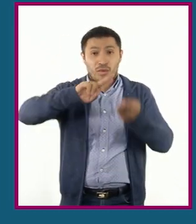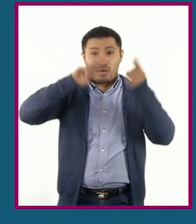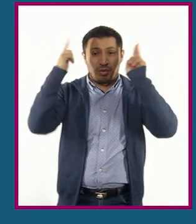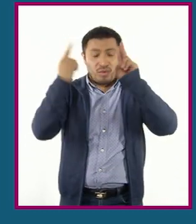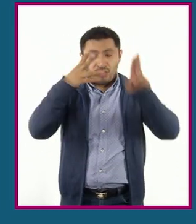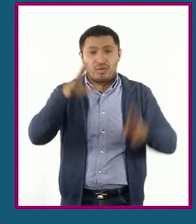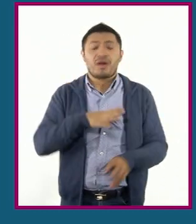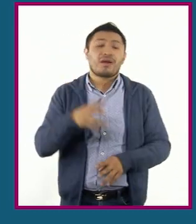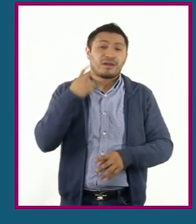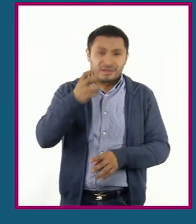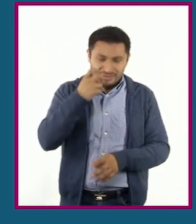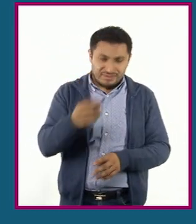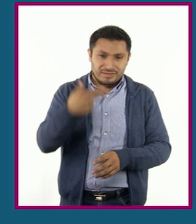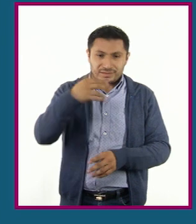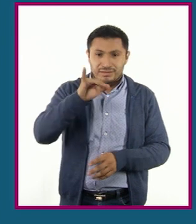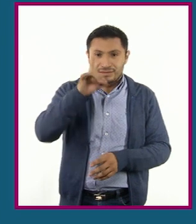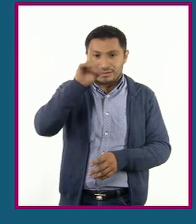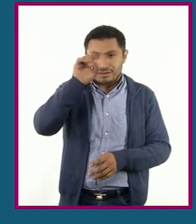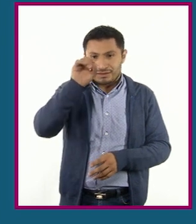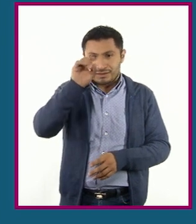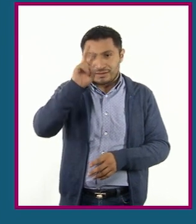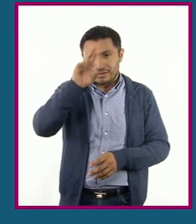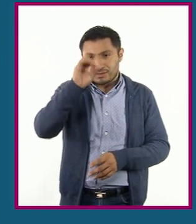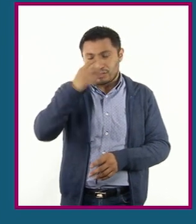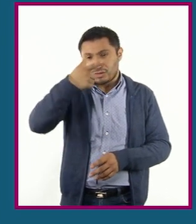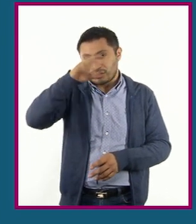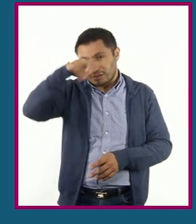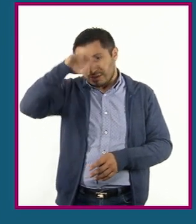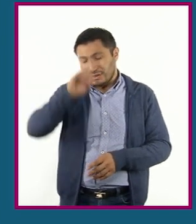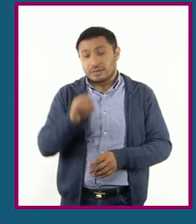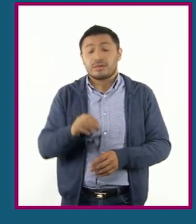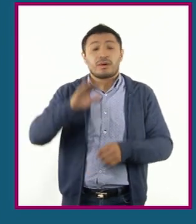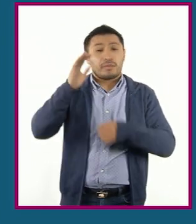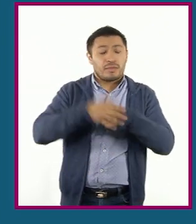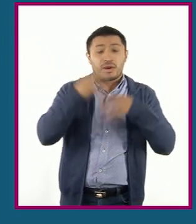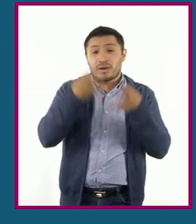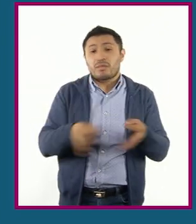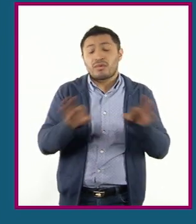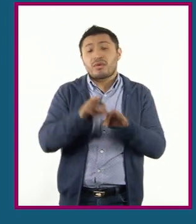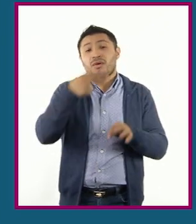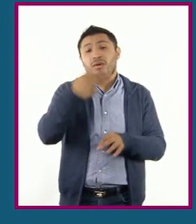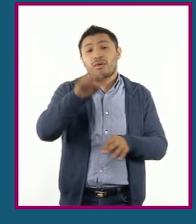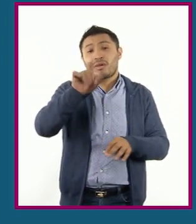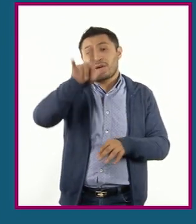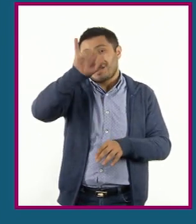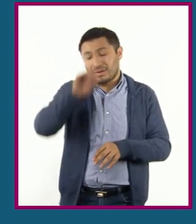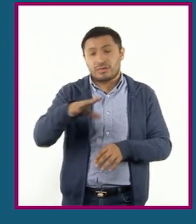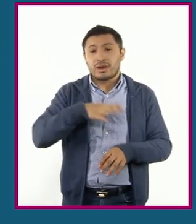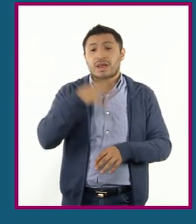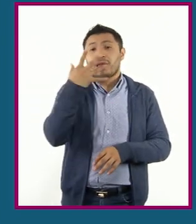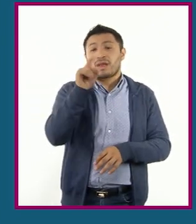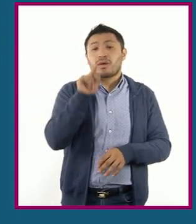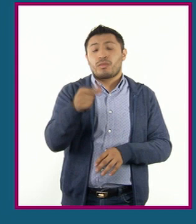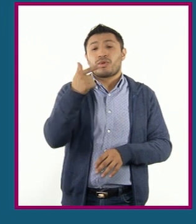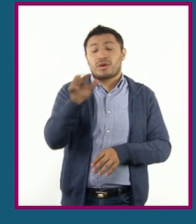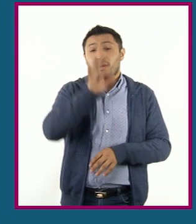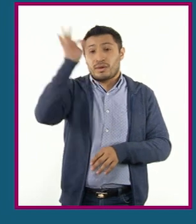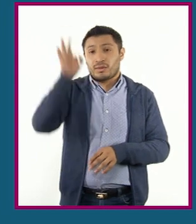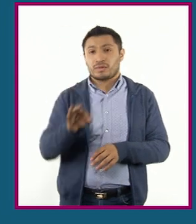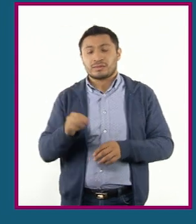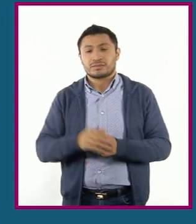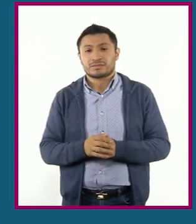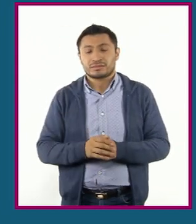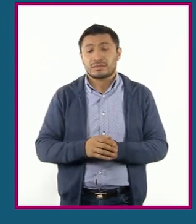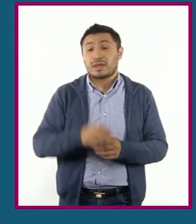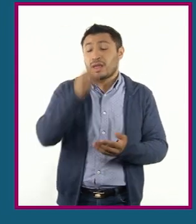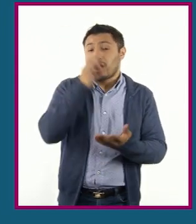español no coinciden con el símbolo. ¿Lo han notado? Así es, y encontramos los siguientes símbolos con sus nombres en